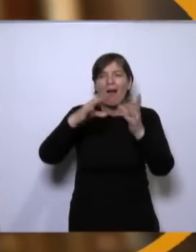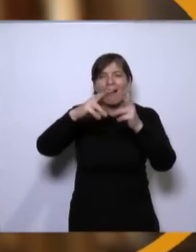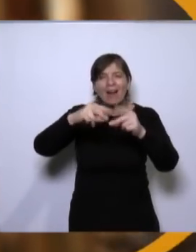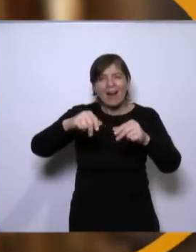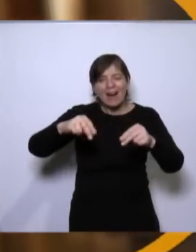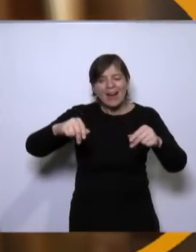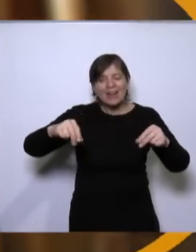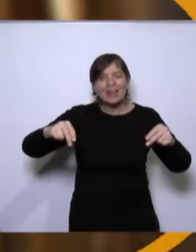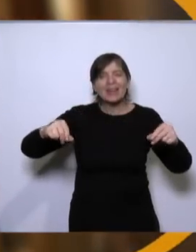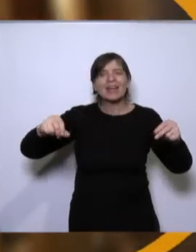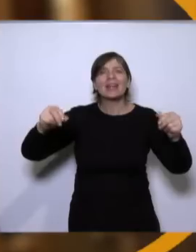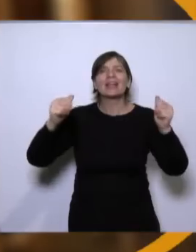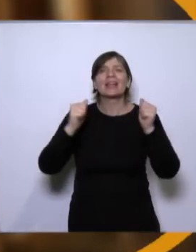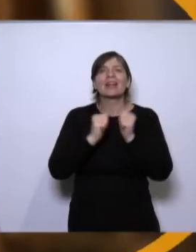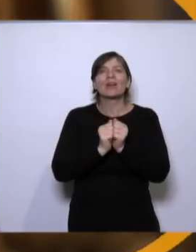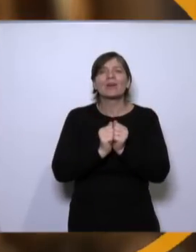harina del